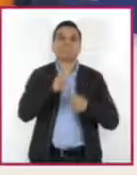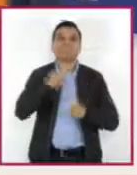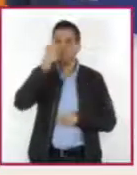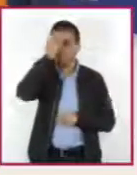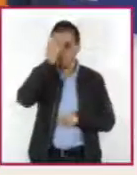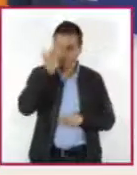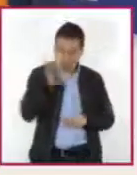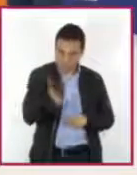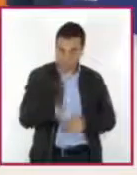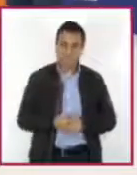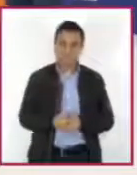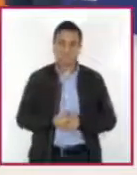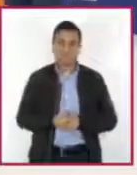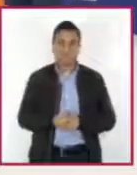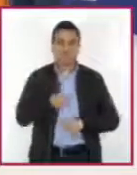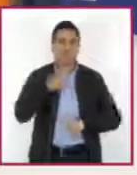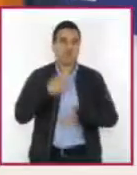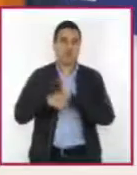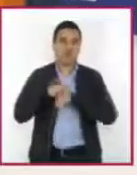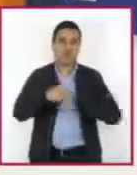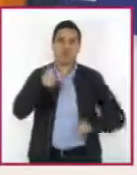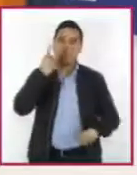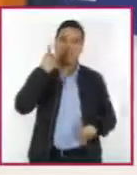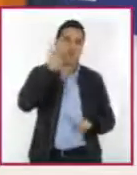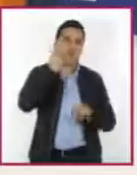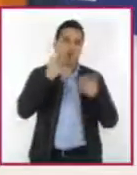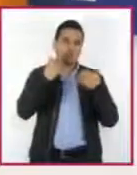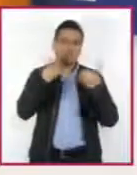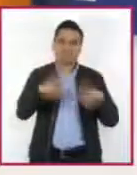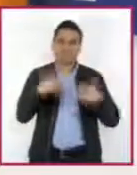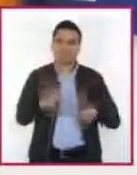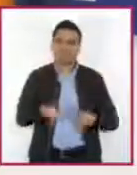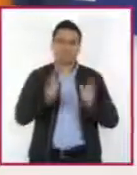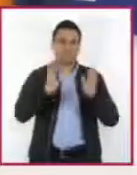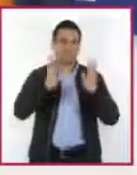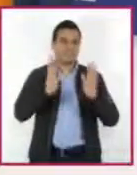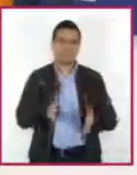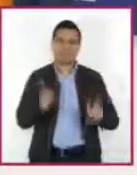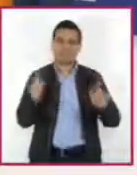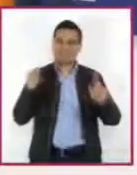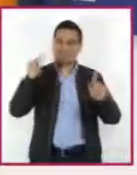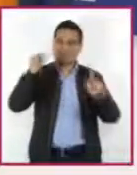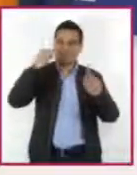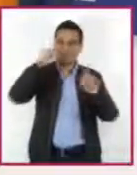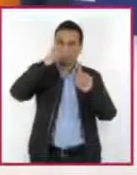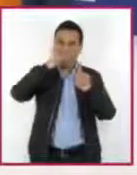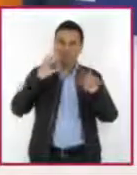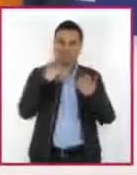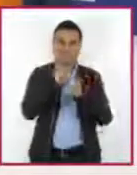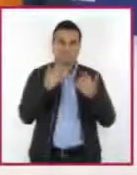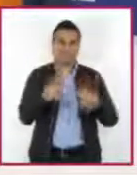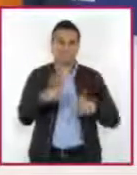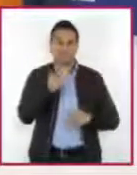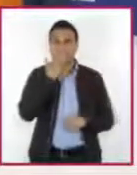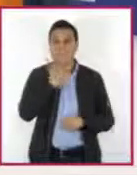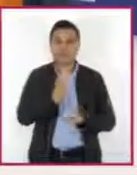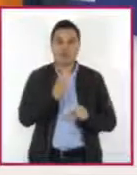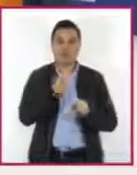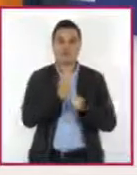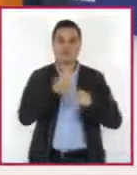Por ser el número uno, por llegar a la meta y convertirse en los ganadores del Rally Paseo